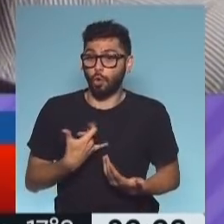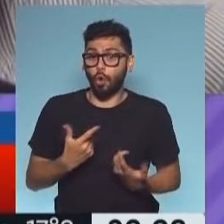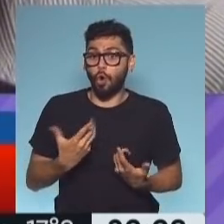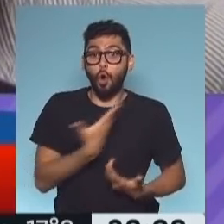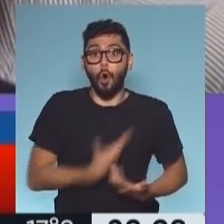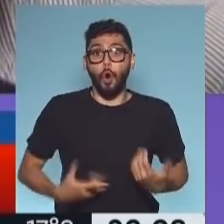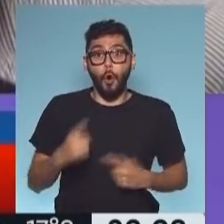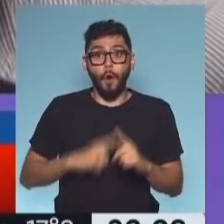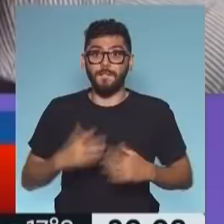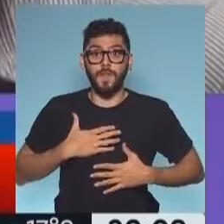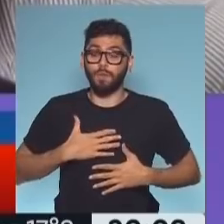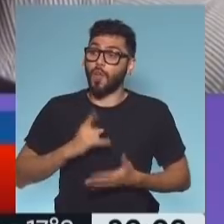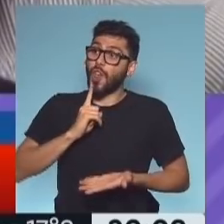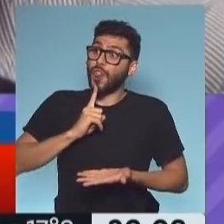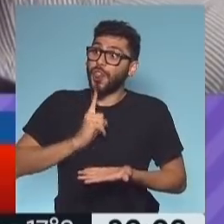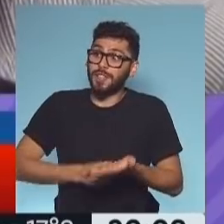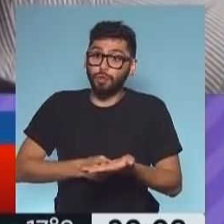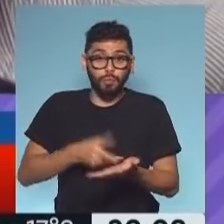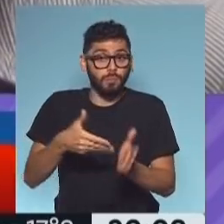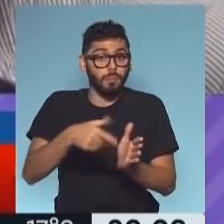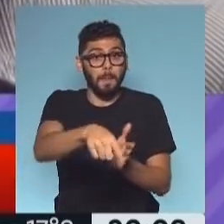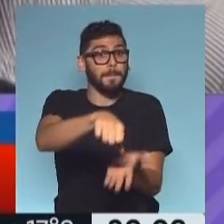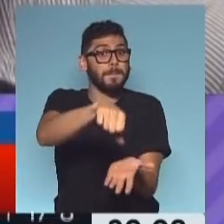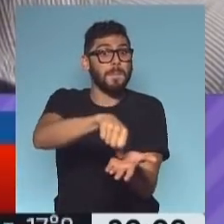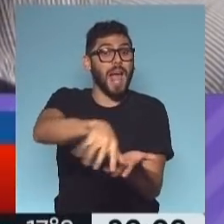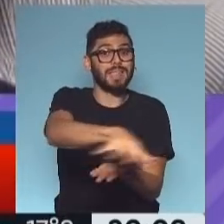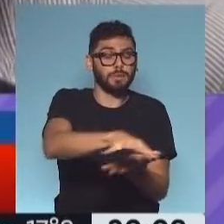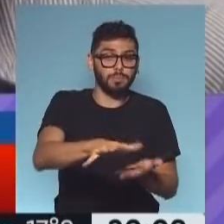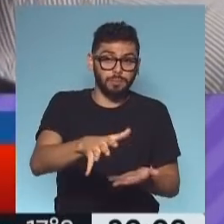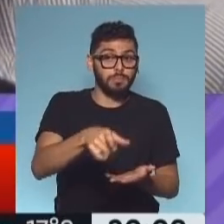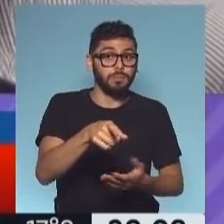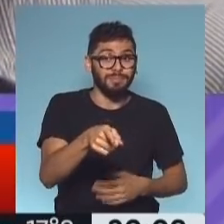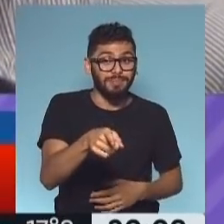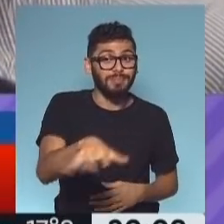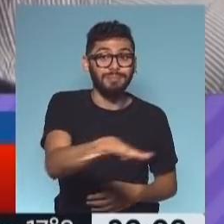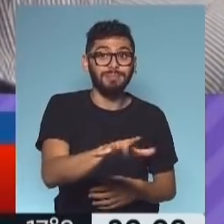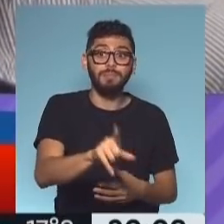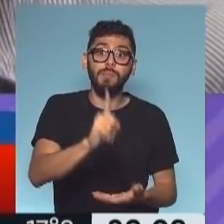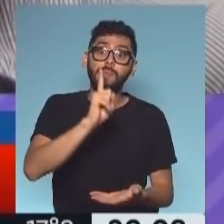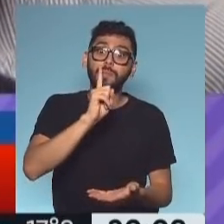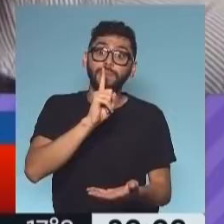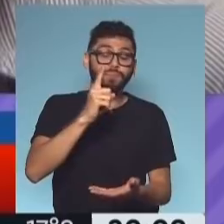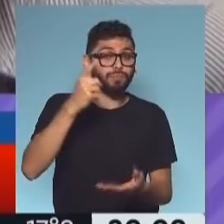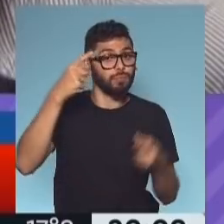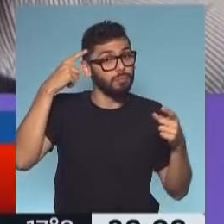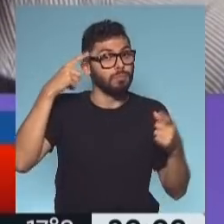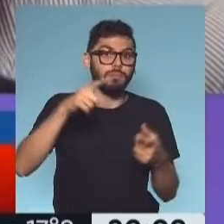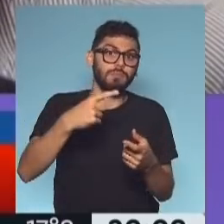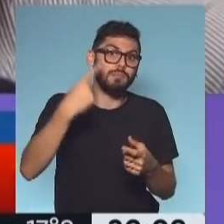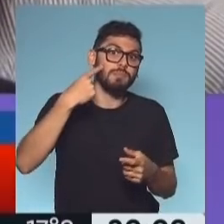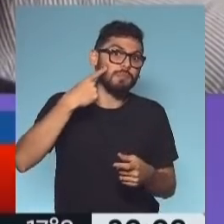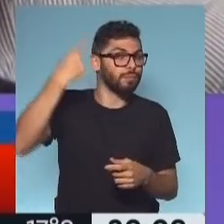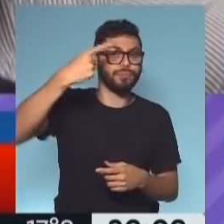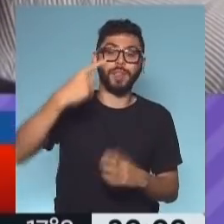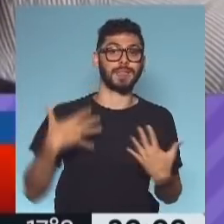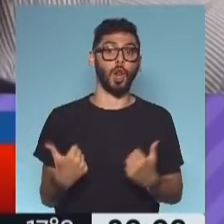y tomar decisiones de un país que según entendemos nosotros, un pueblo que según entendemos nosotros, ha elegido priorizar la salud. Pero bueno, también hay que